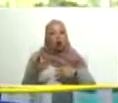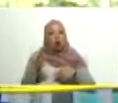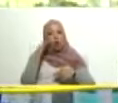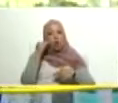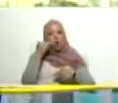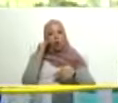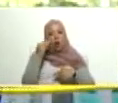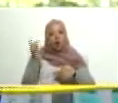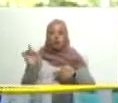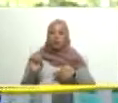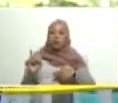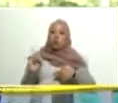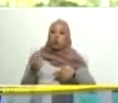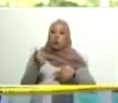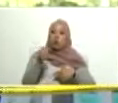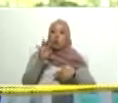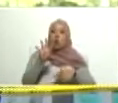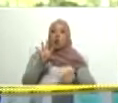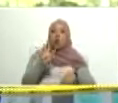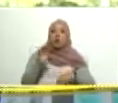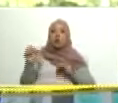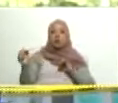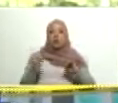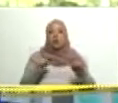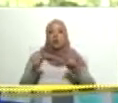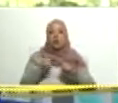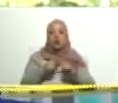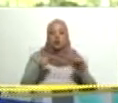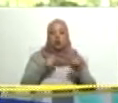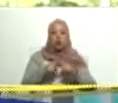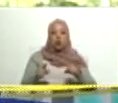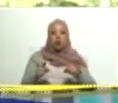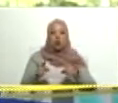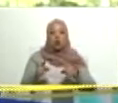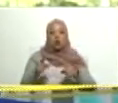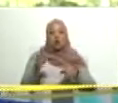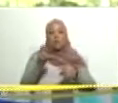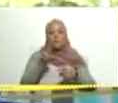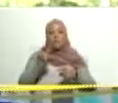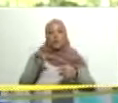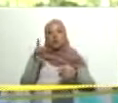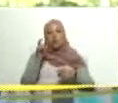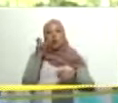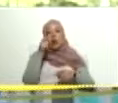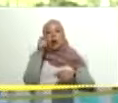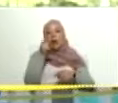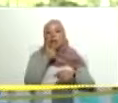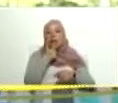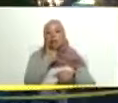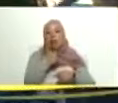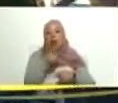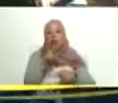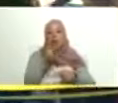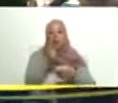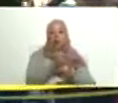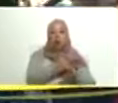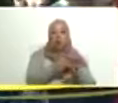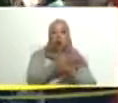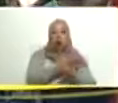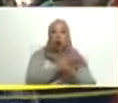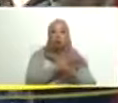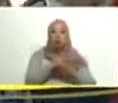Número 14, el movimiento de la diversidad sexual de Venezuela. Hermanas y